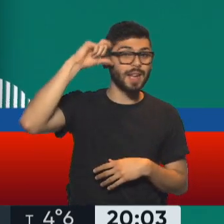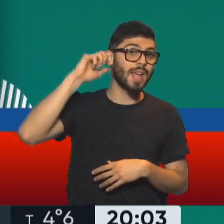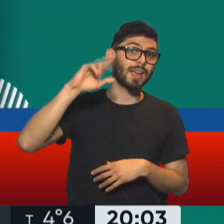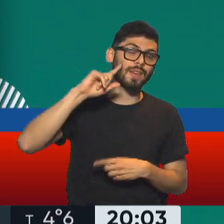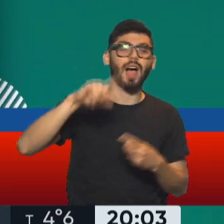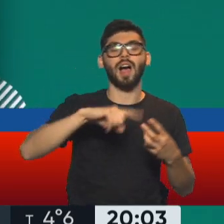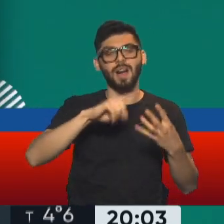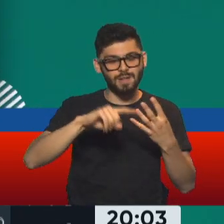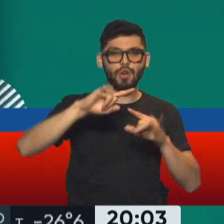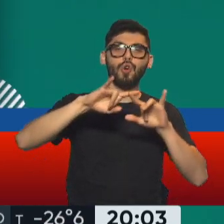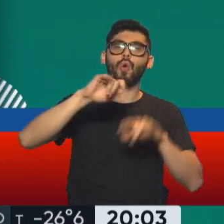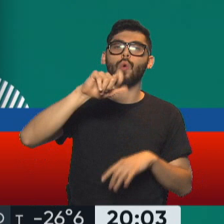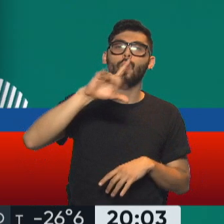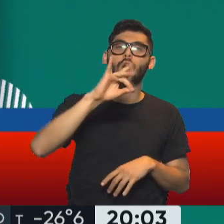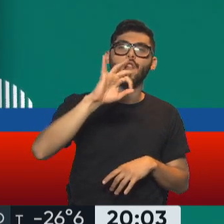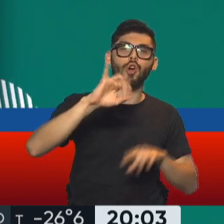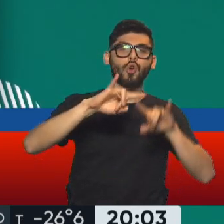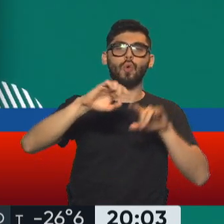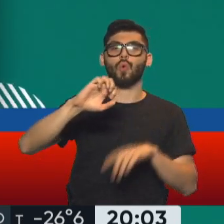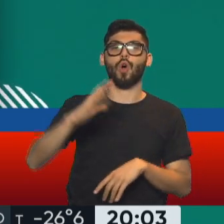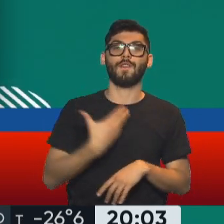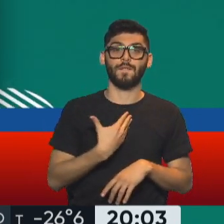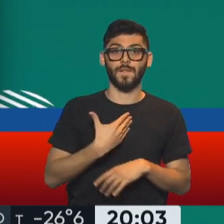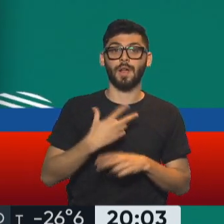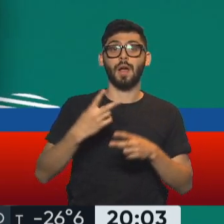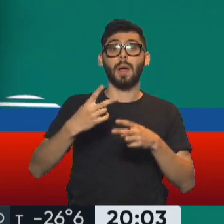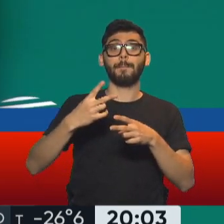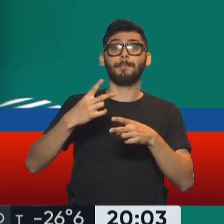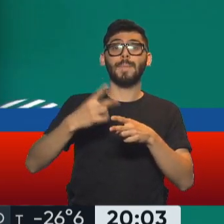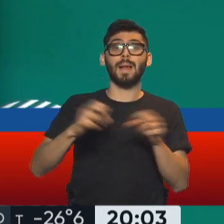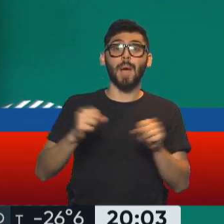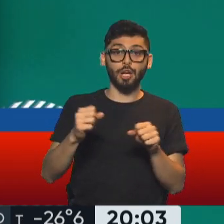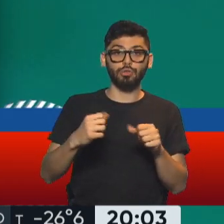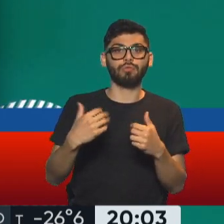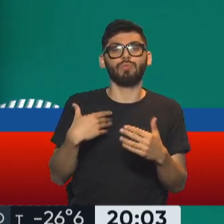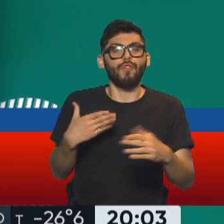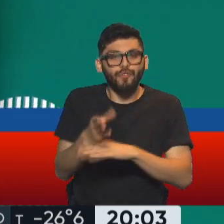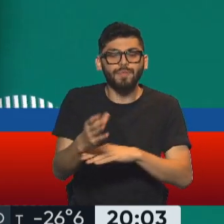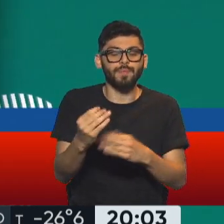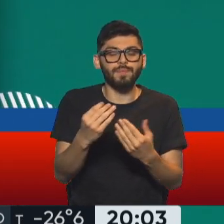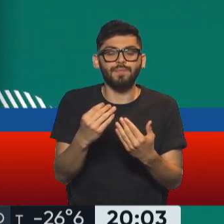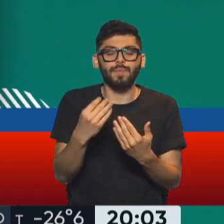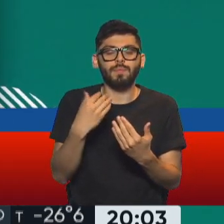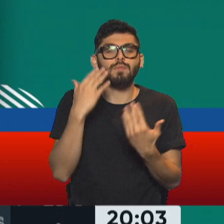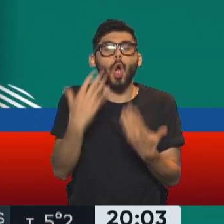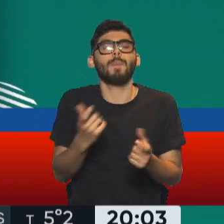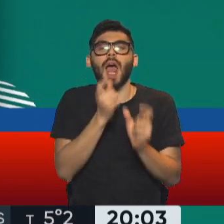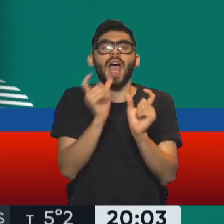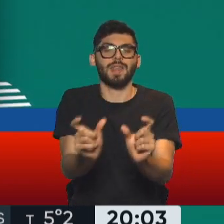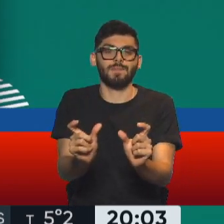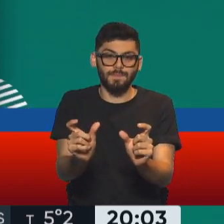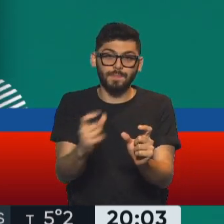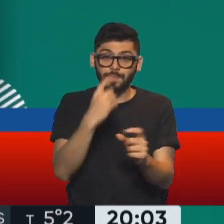Waldo Wolf en este caso. Pasé temprano por Plaza de Mayo y dejé mi homenaje, dice Waldo Wolf. Digo, hay una utilización muy clara por parte de